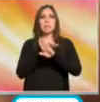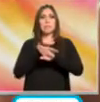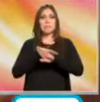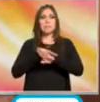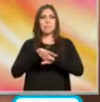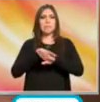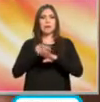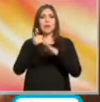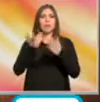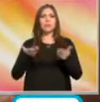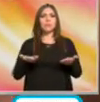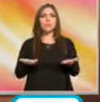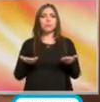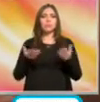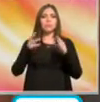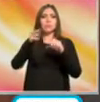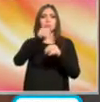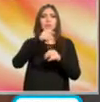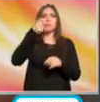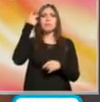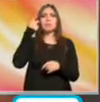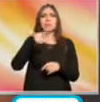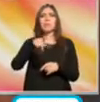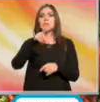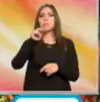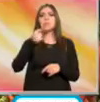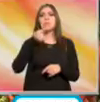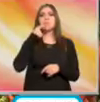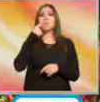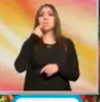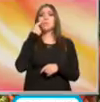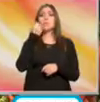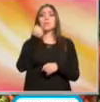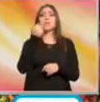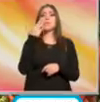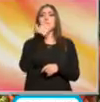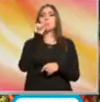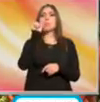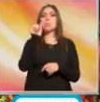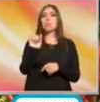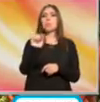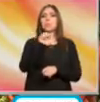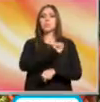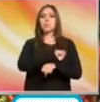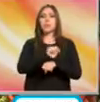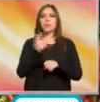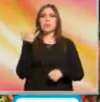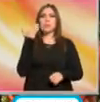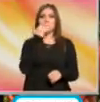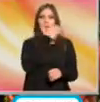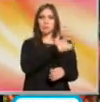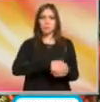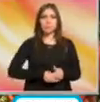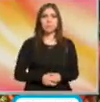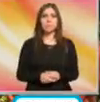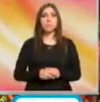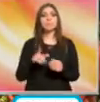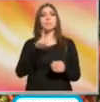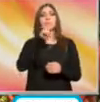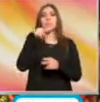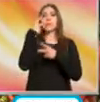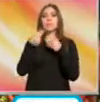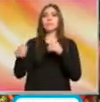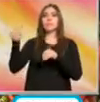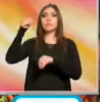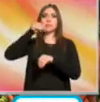que se gratina, en este caso no vamos a gratinar, pero es casi insabor, o sea, casi no se siente su sabor, es muy tenue. Ok. Entonces vamos a Ok.